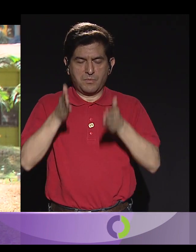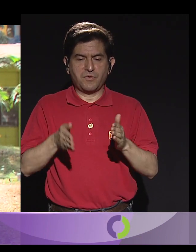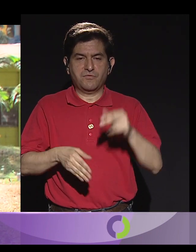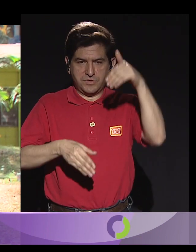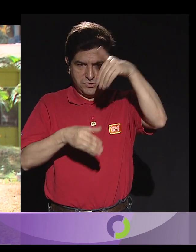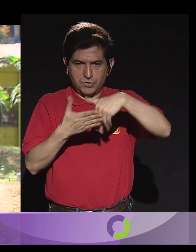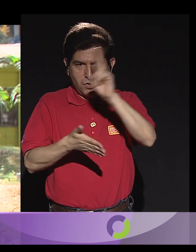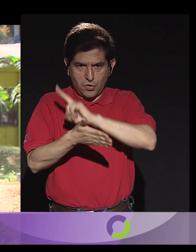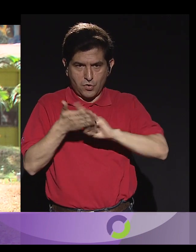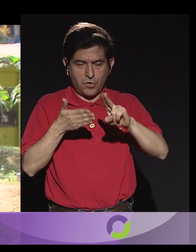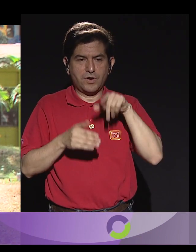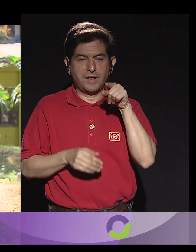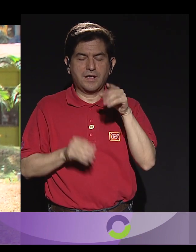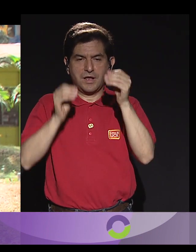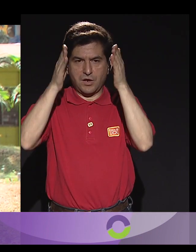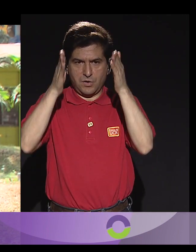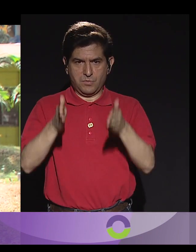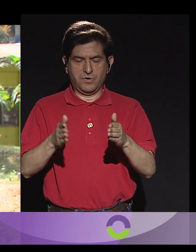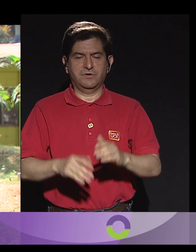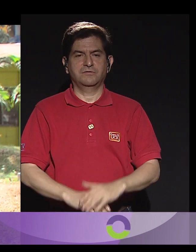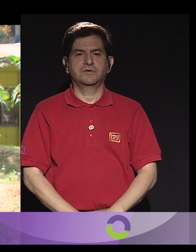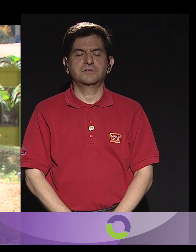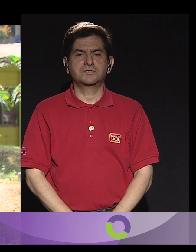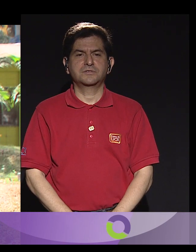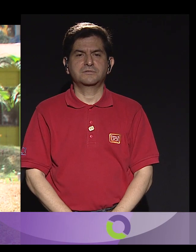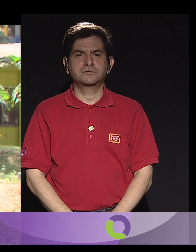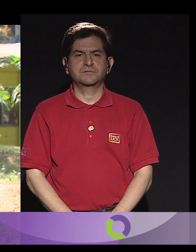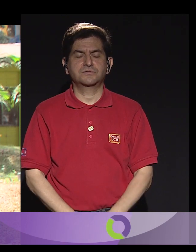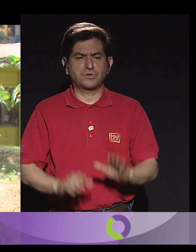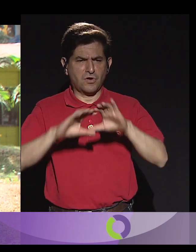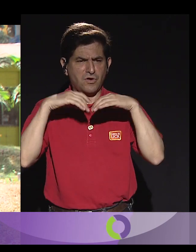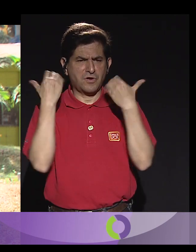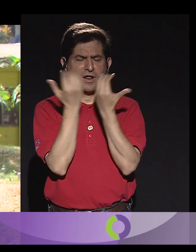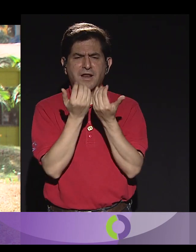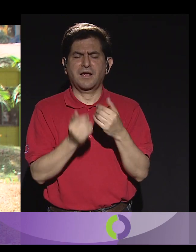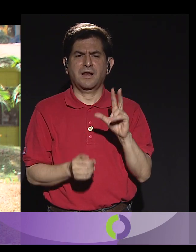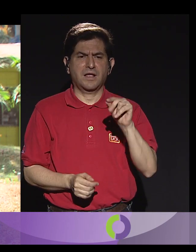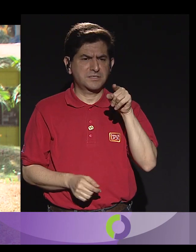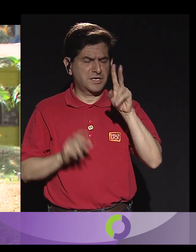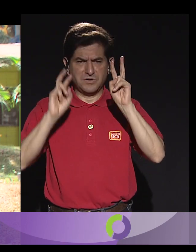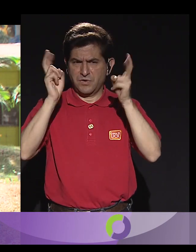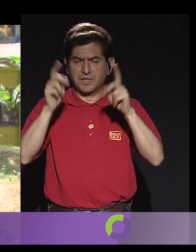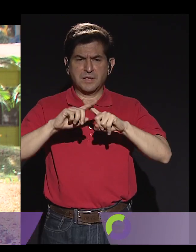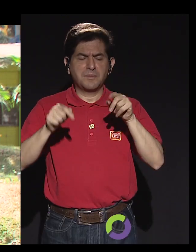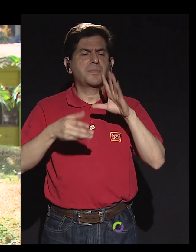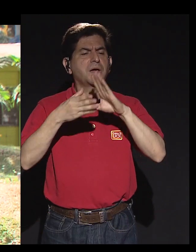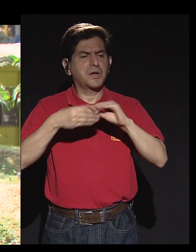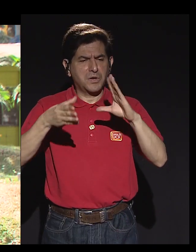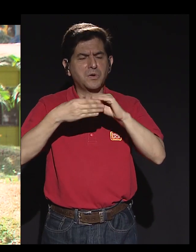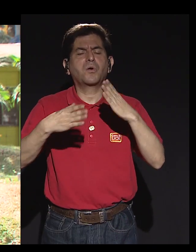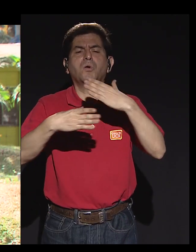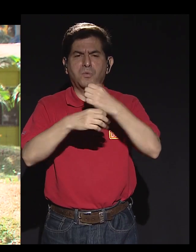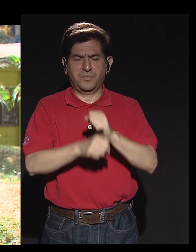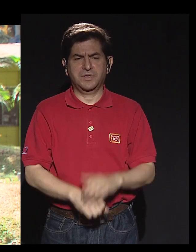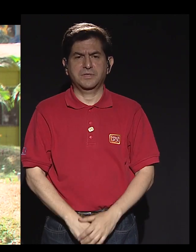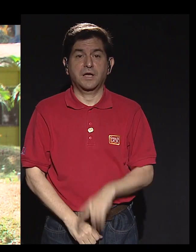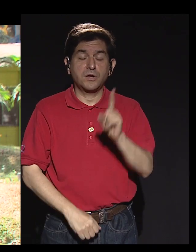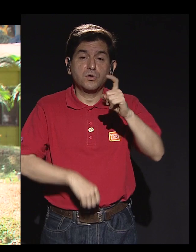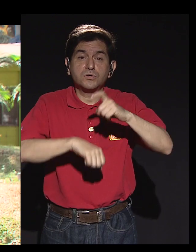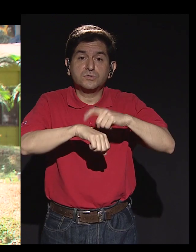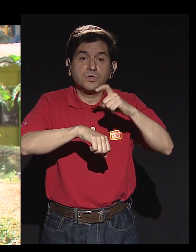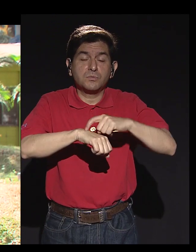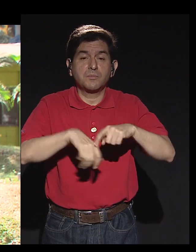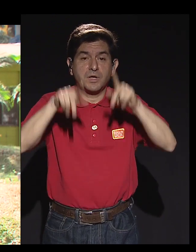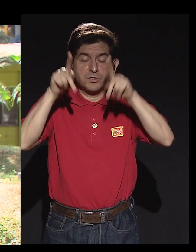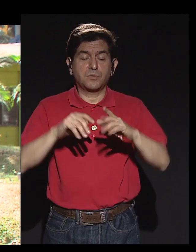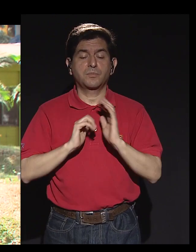a quien agradezco mucho, fue mi profesor en la universidad. Este profesor, la clase no se trataba sobre